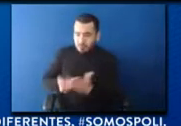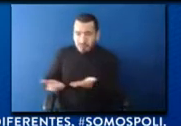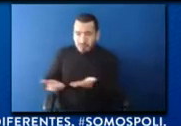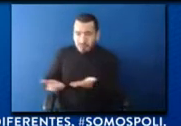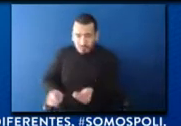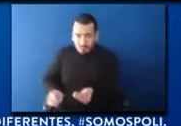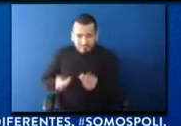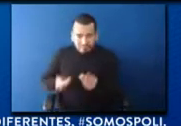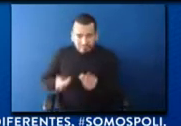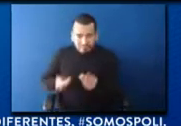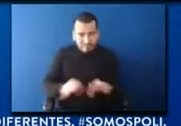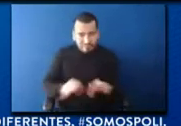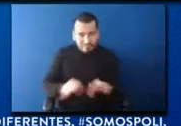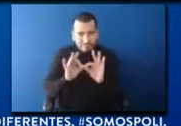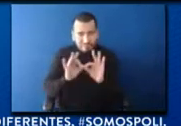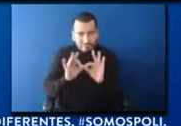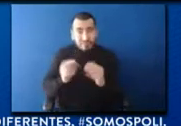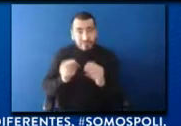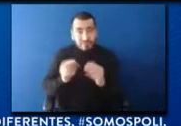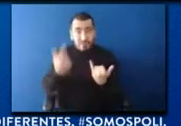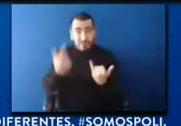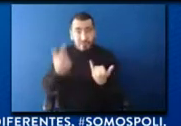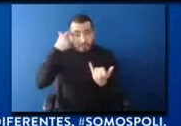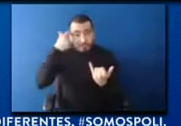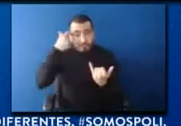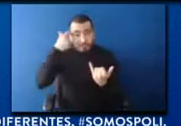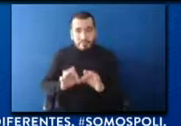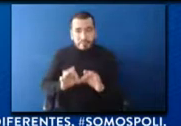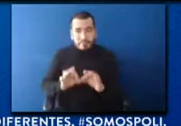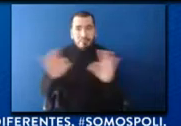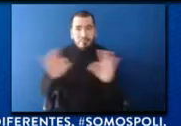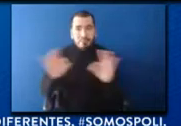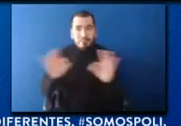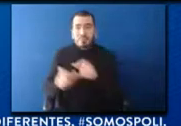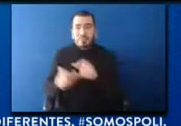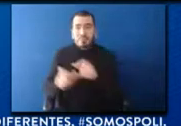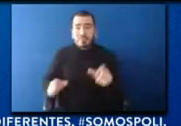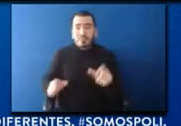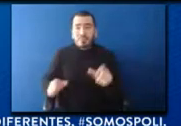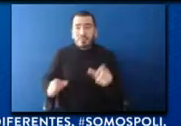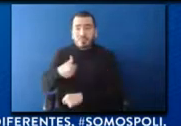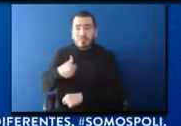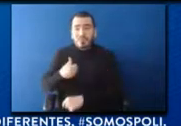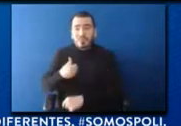relevante. Reto fundamental, los jóvenes entre 18 y 25 años,